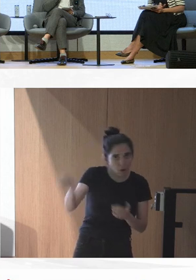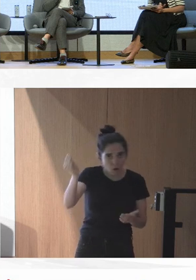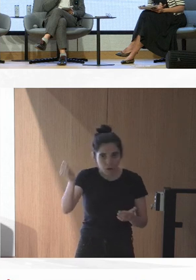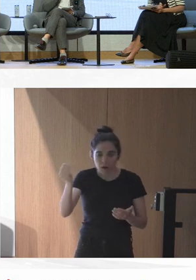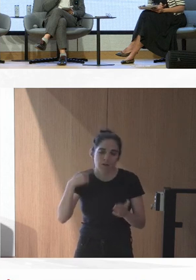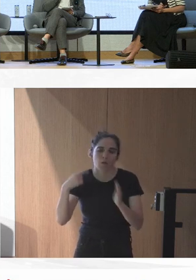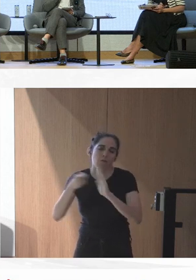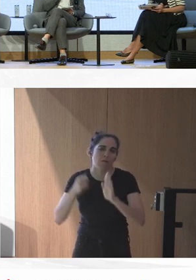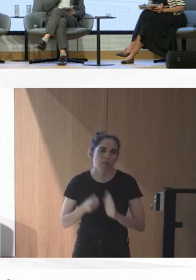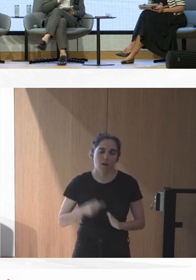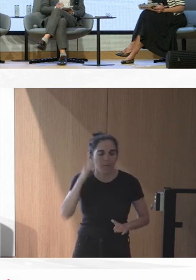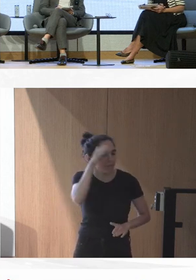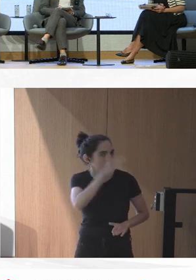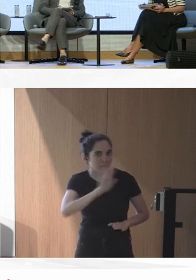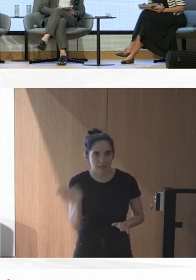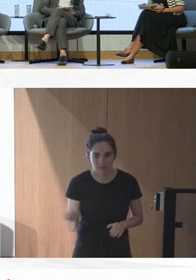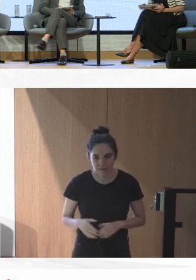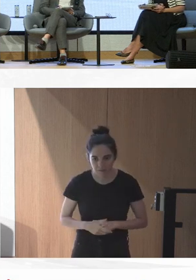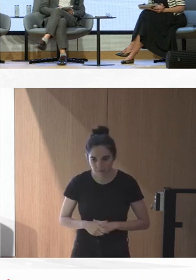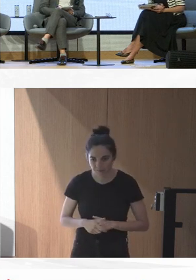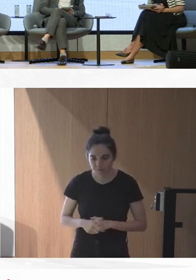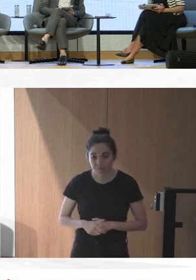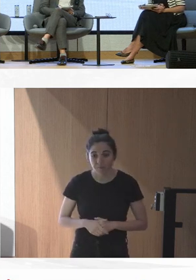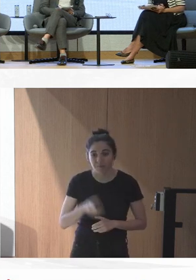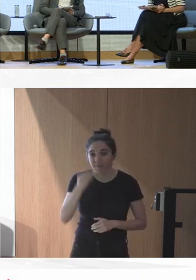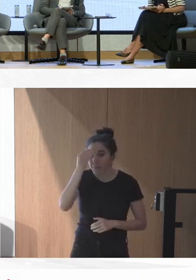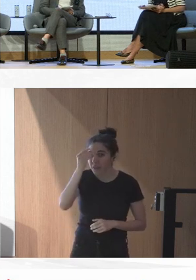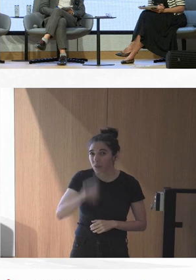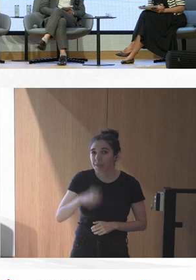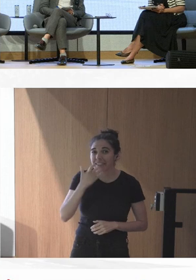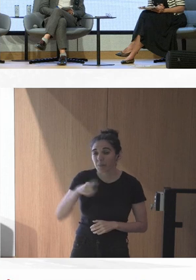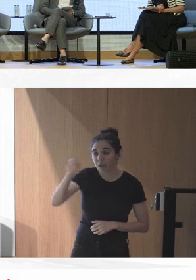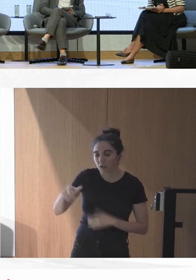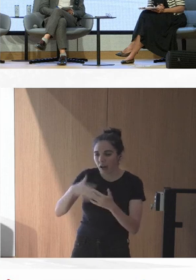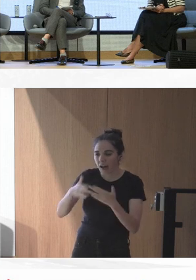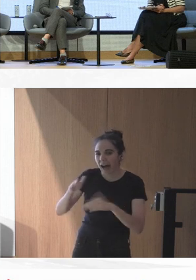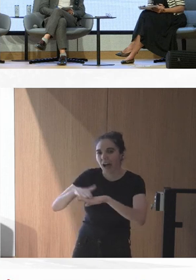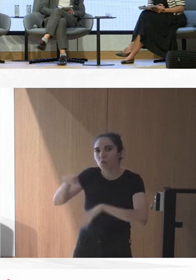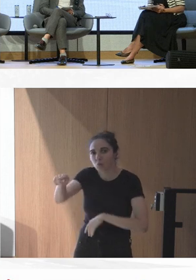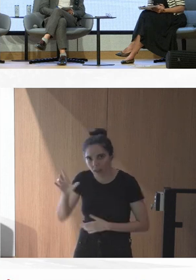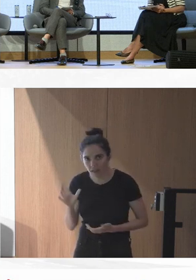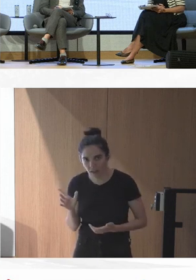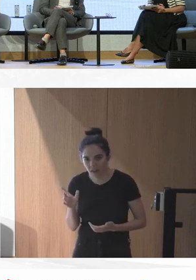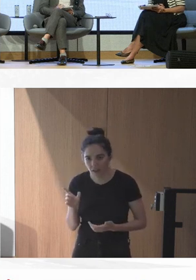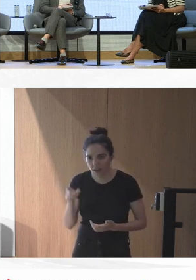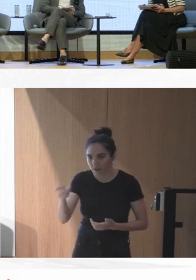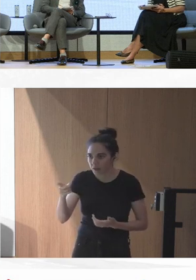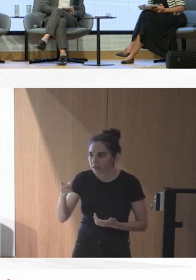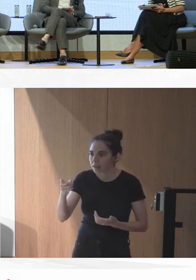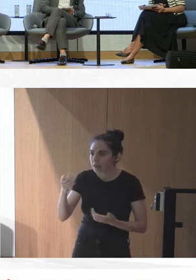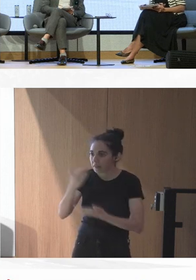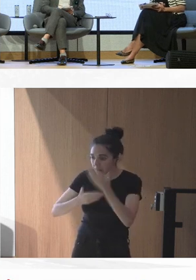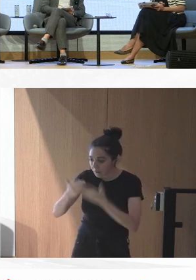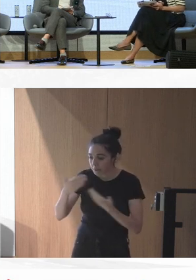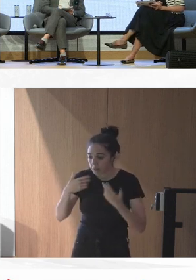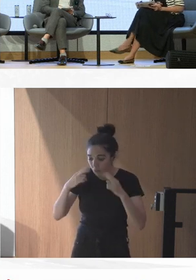discriminatorias, ¿no? Y me parece también que si una persona acusada con discapacidad no comprendió el carácter ilícito de su conducta, debe